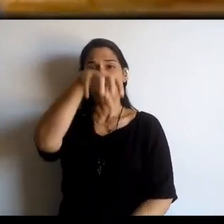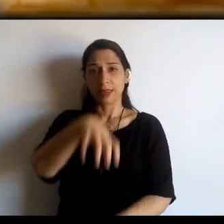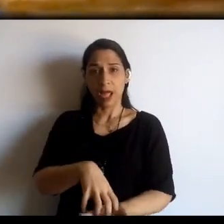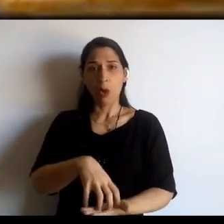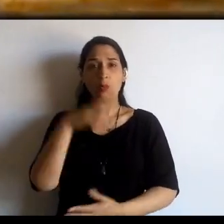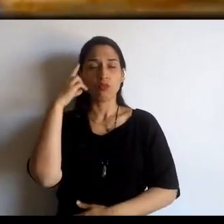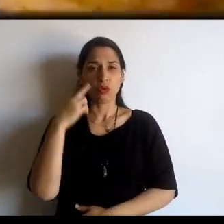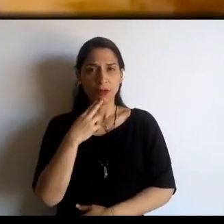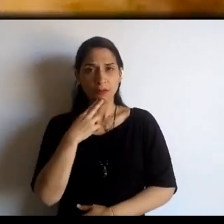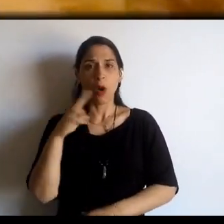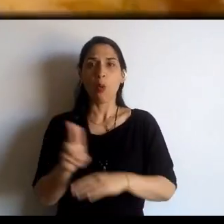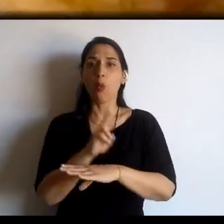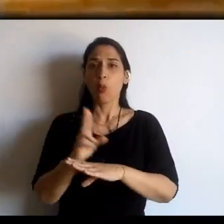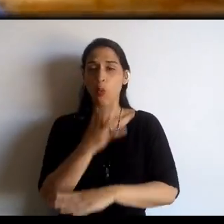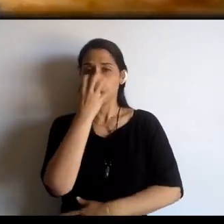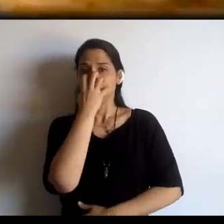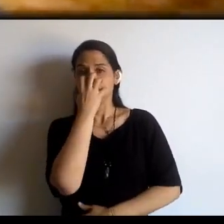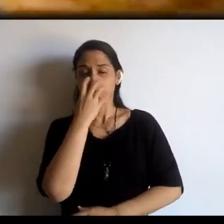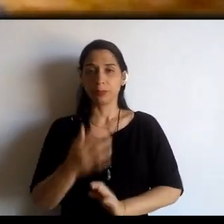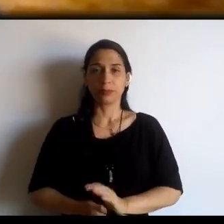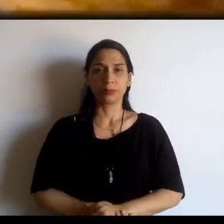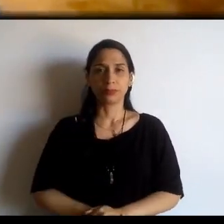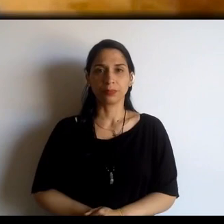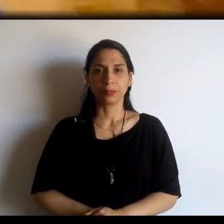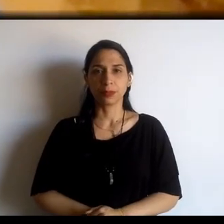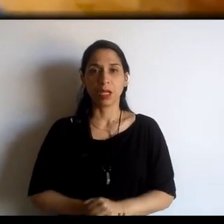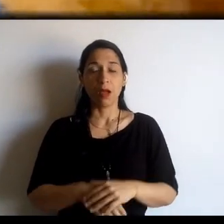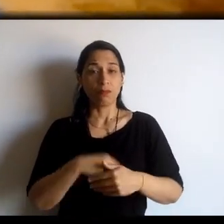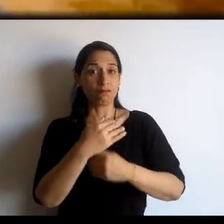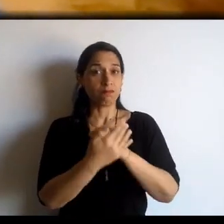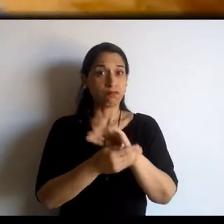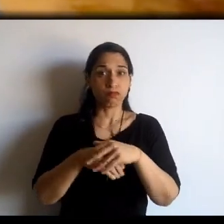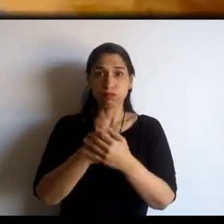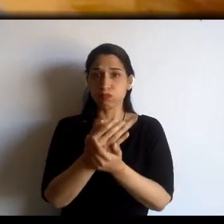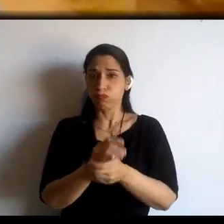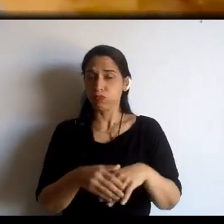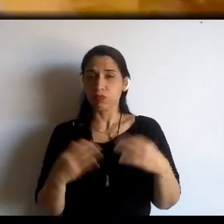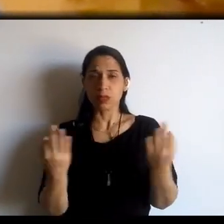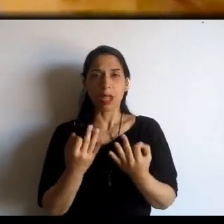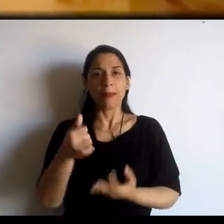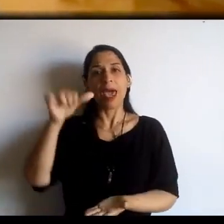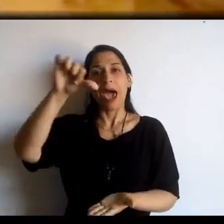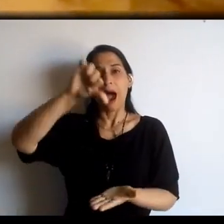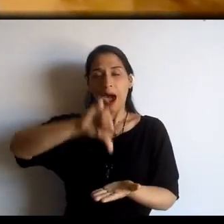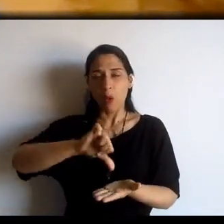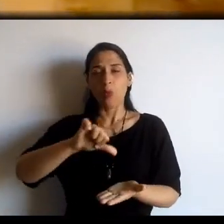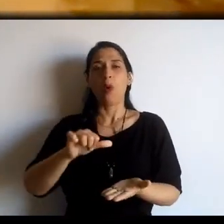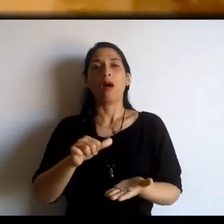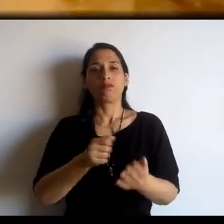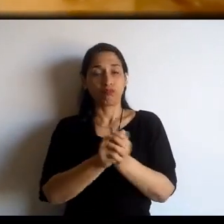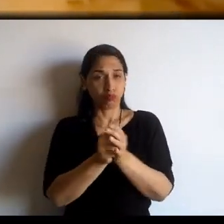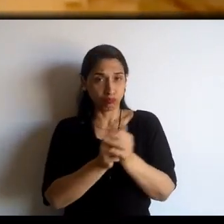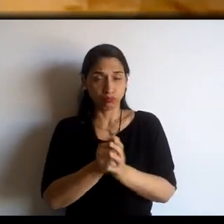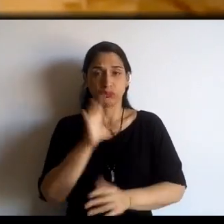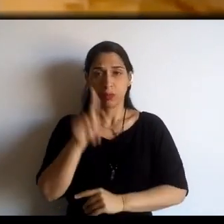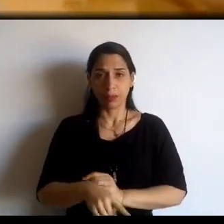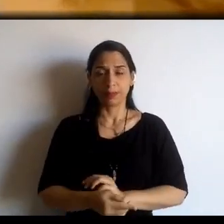el uso de la mascarilla o tapabocas, lavarse las manos frecuentemente con agua y